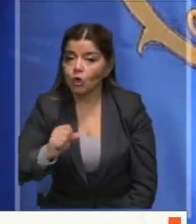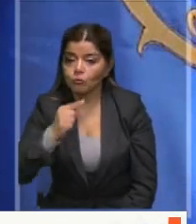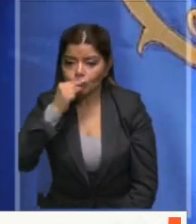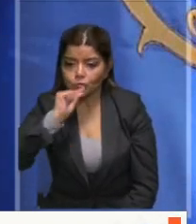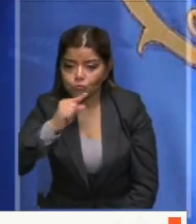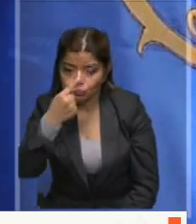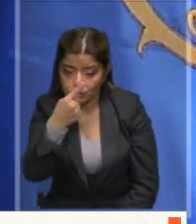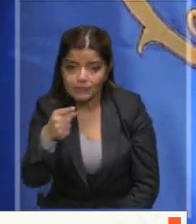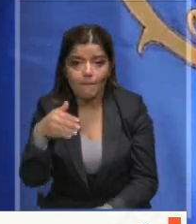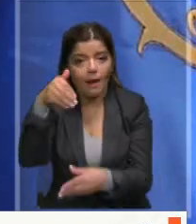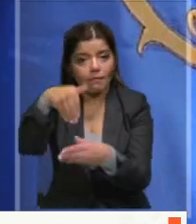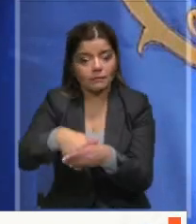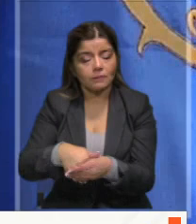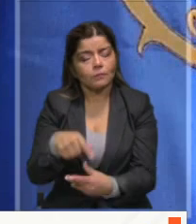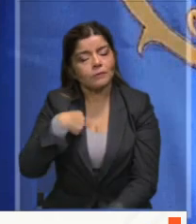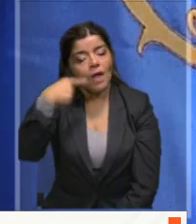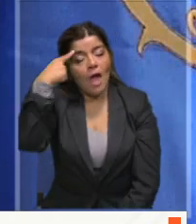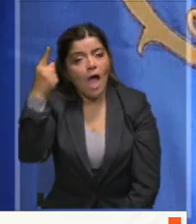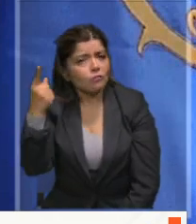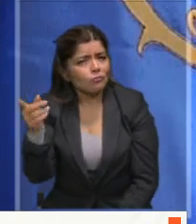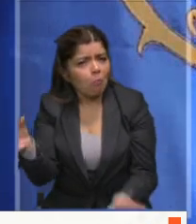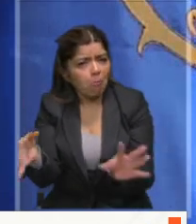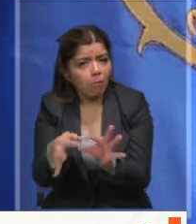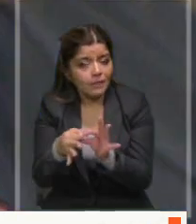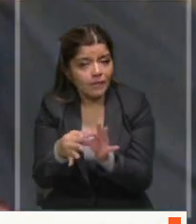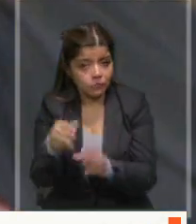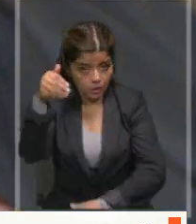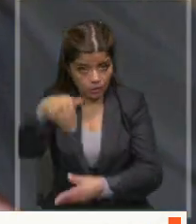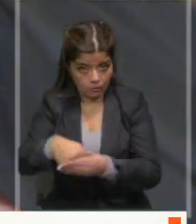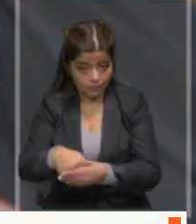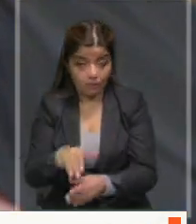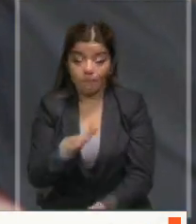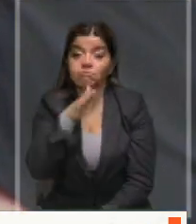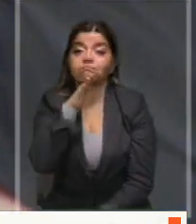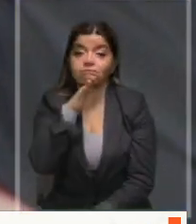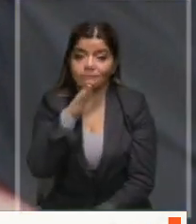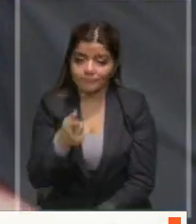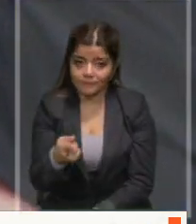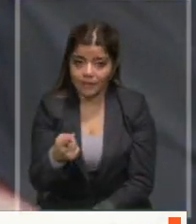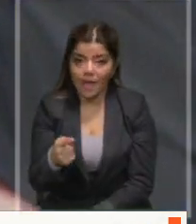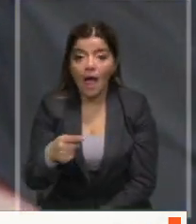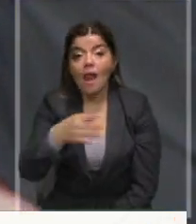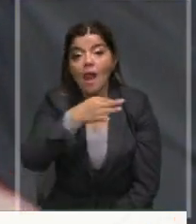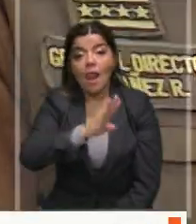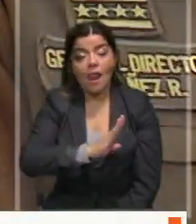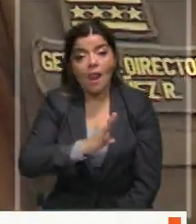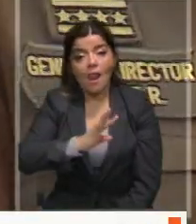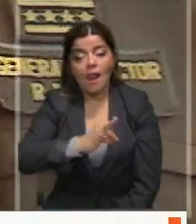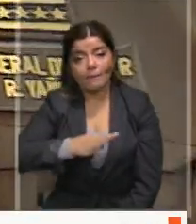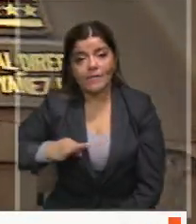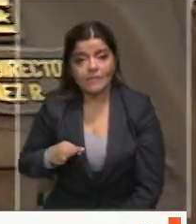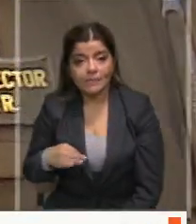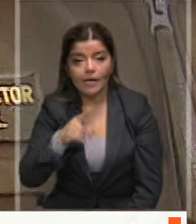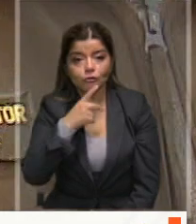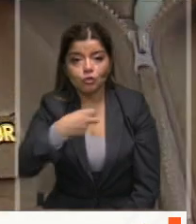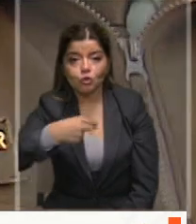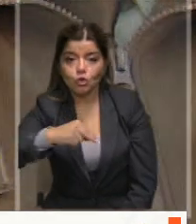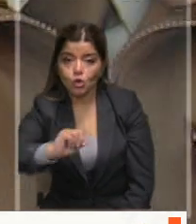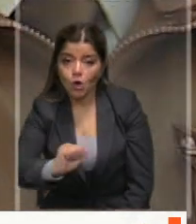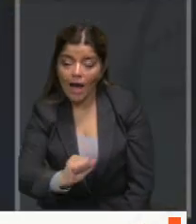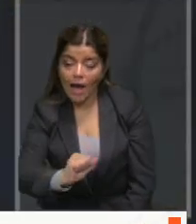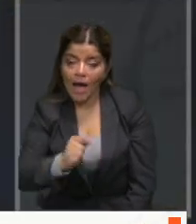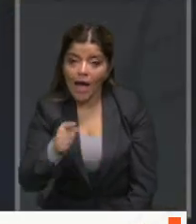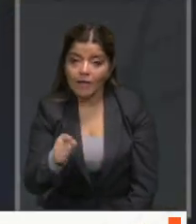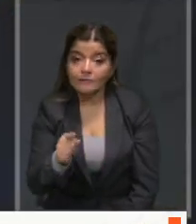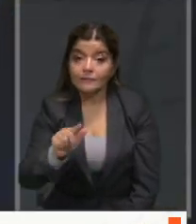no quisiera pensar que esto está relacionado con aquello que la ministra todas hace interpelada el próximo 16 de mayo no sería lo único